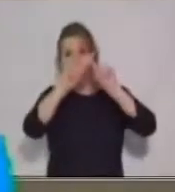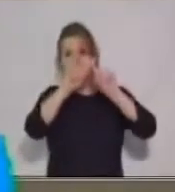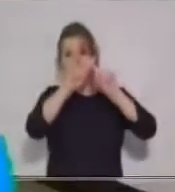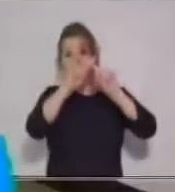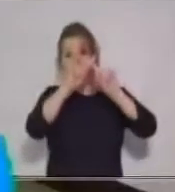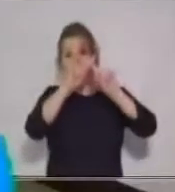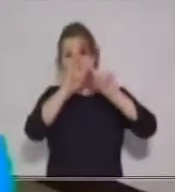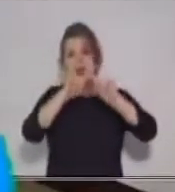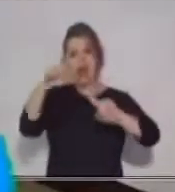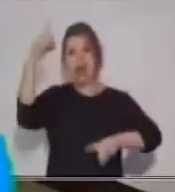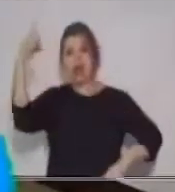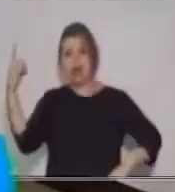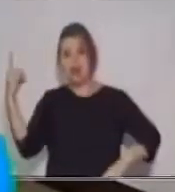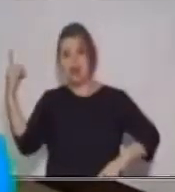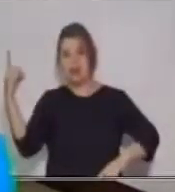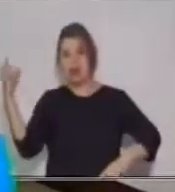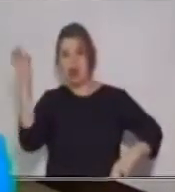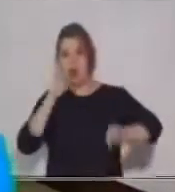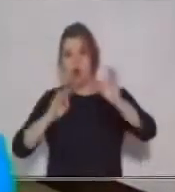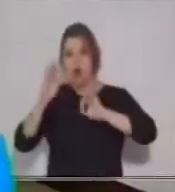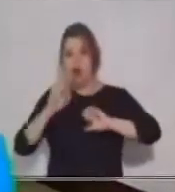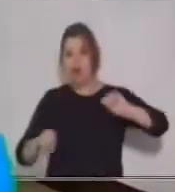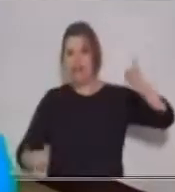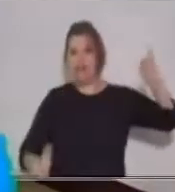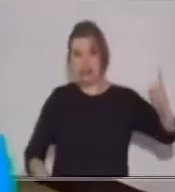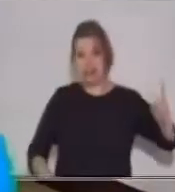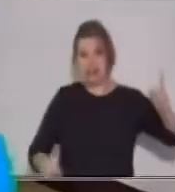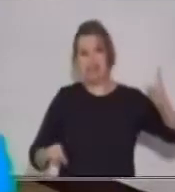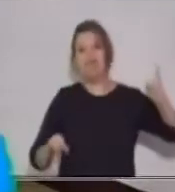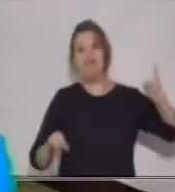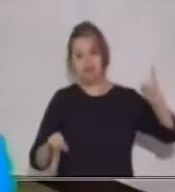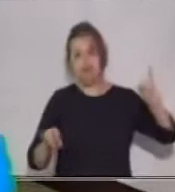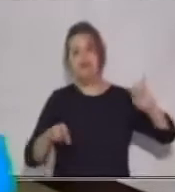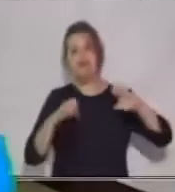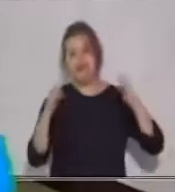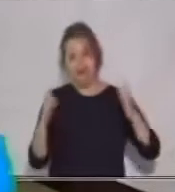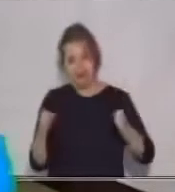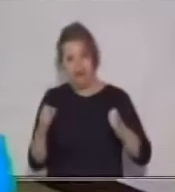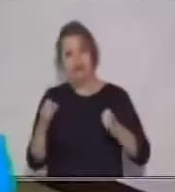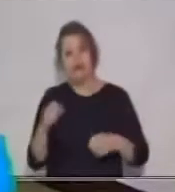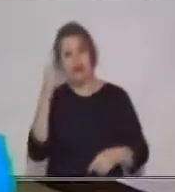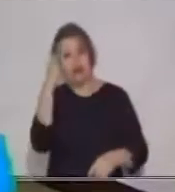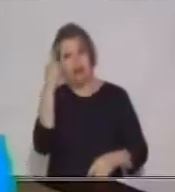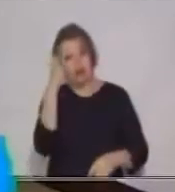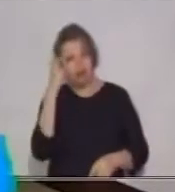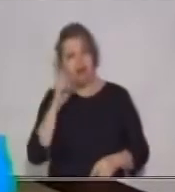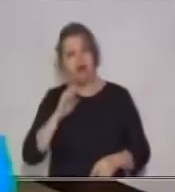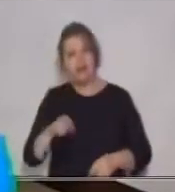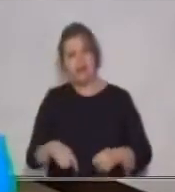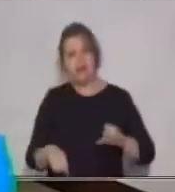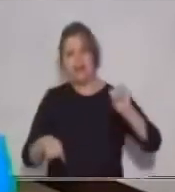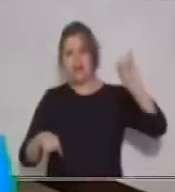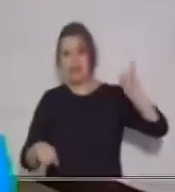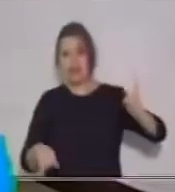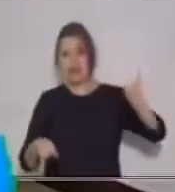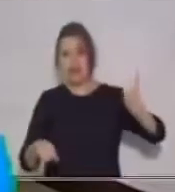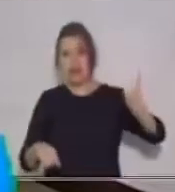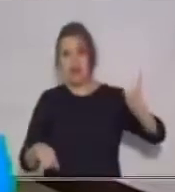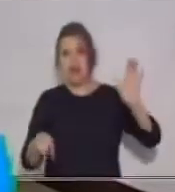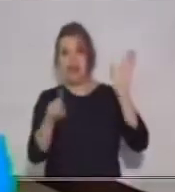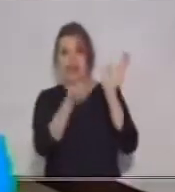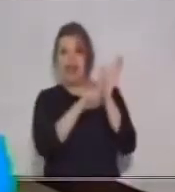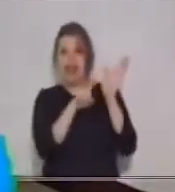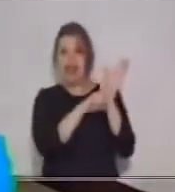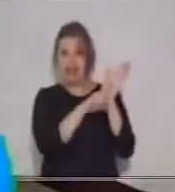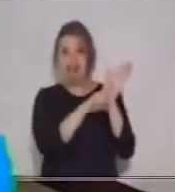hacia la derecha o hacia la izquierda. En este caso sabemos que va a ser a la izquierda por el signo negativo. Entonces sabemos